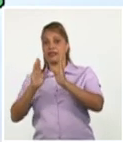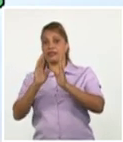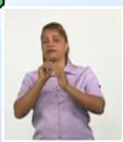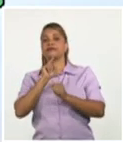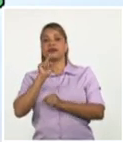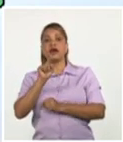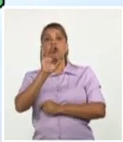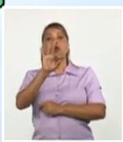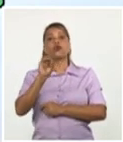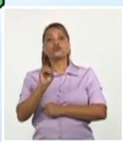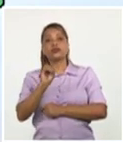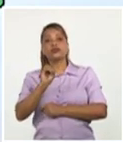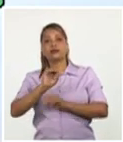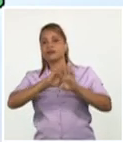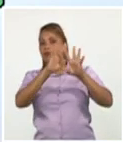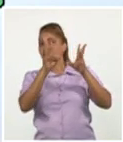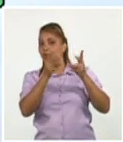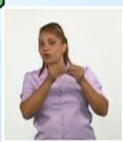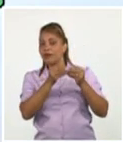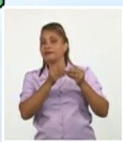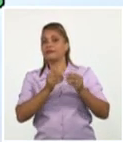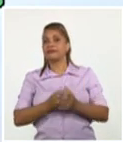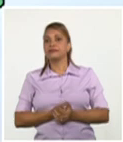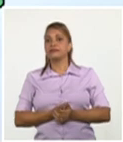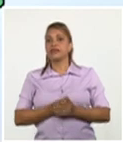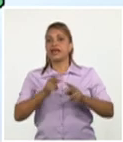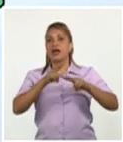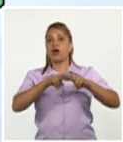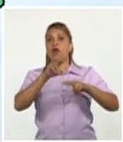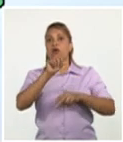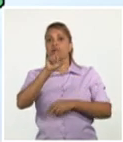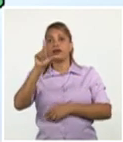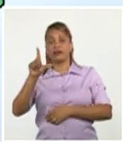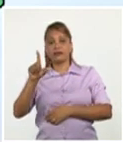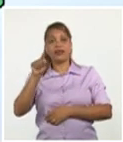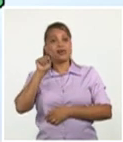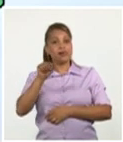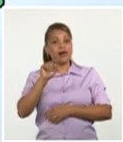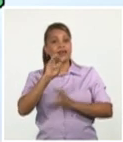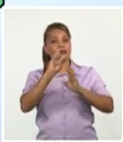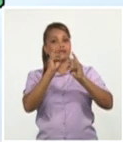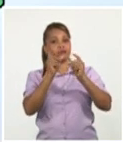en Holguín, una cifra que se ha ido incrementando,